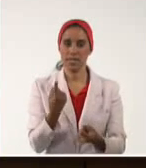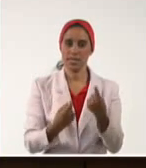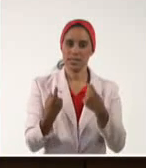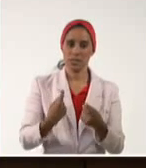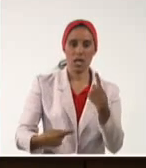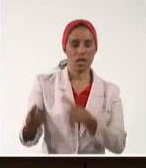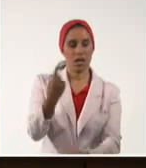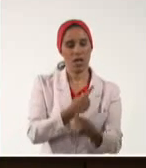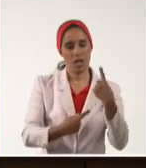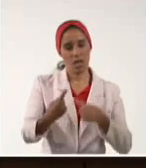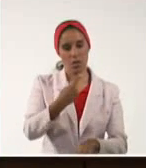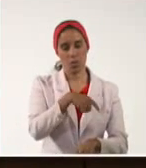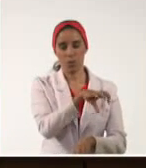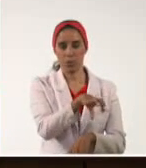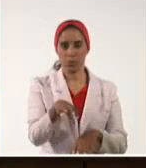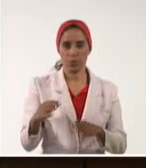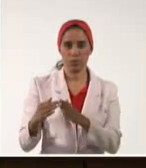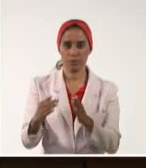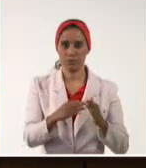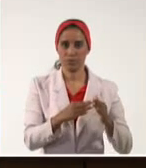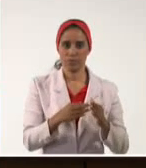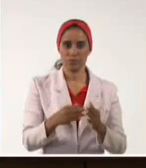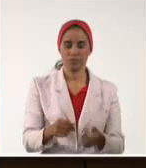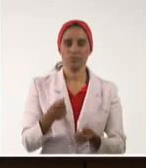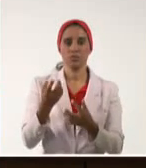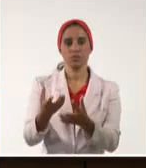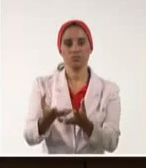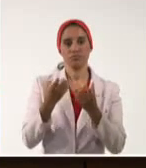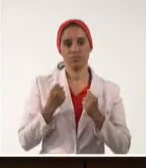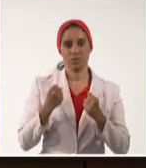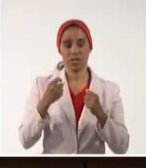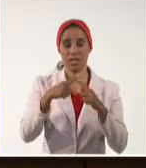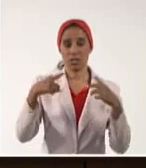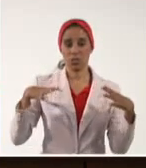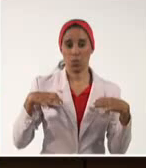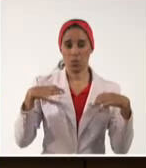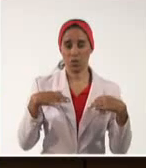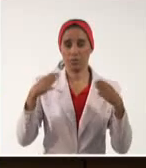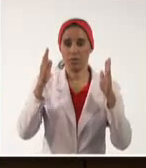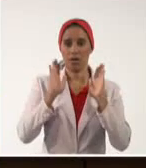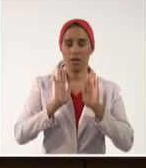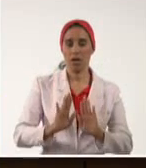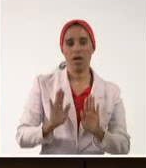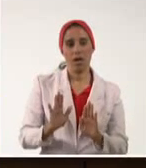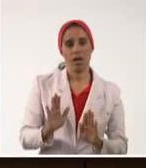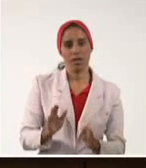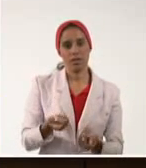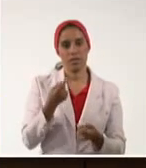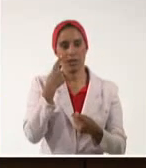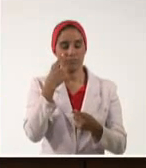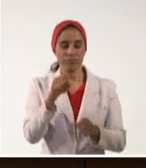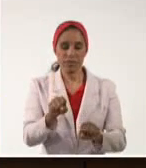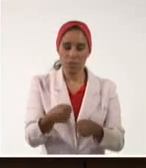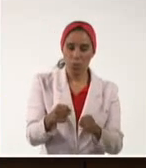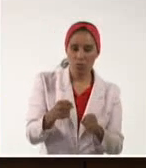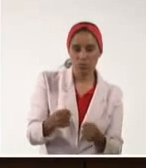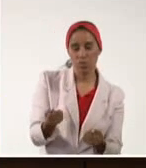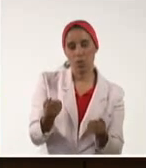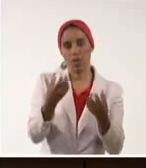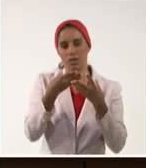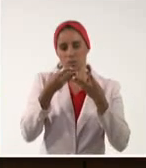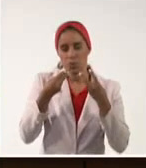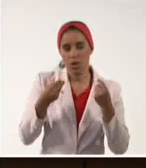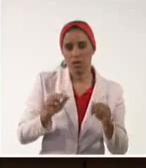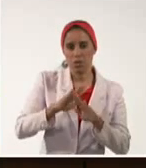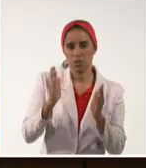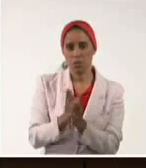localidad, recuperar el turismo, detener la caída en la industria azucarera, tomar el control de las divisas y del mercado cambiario